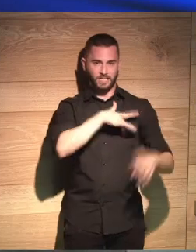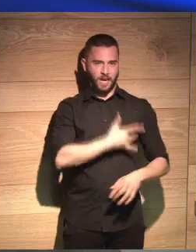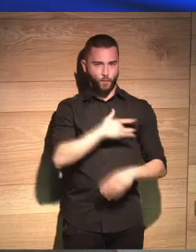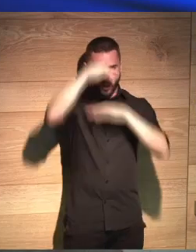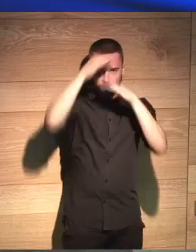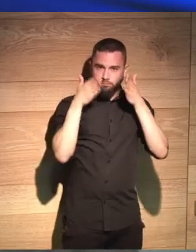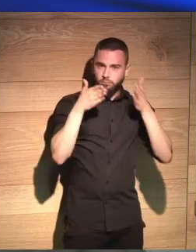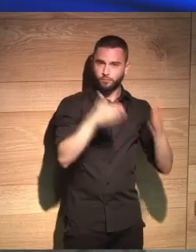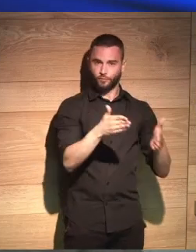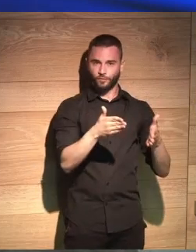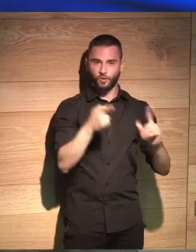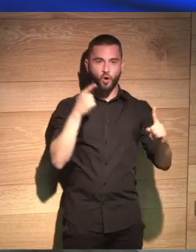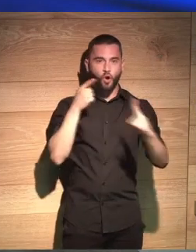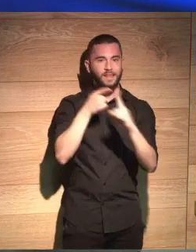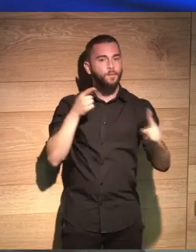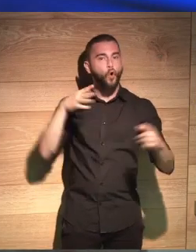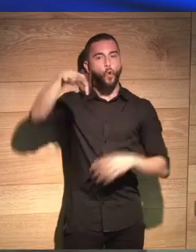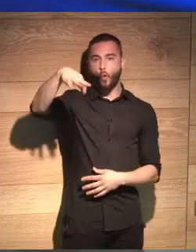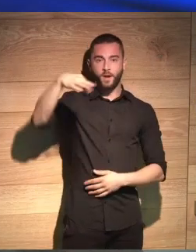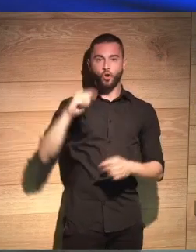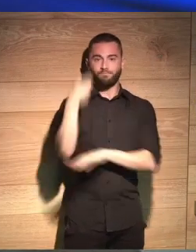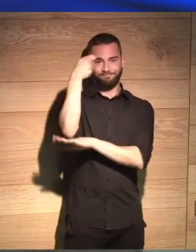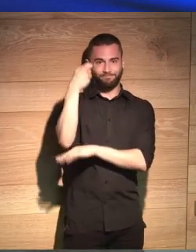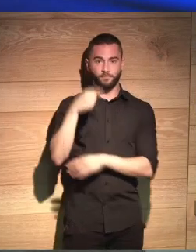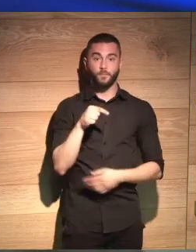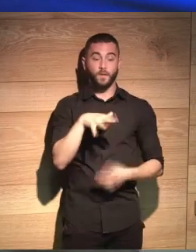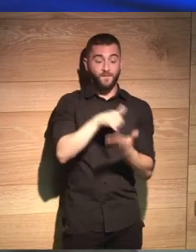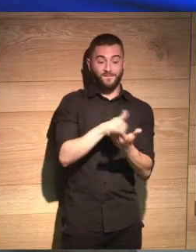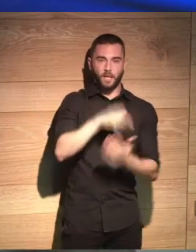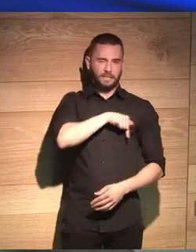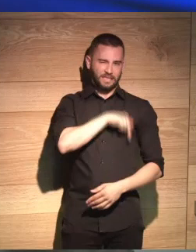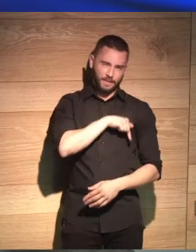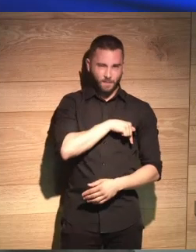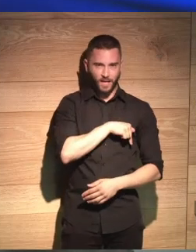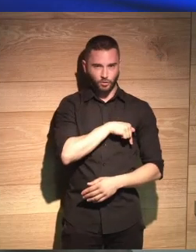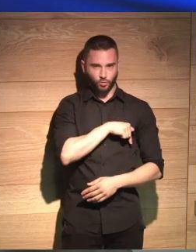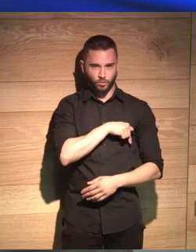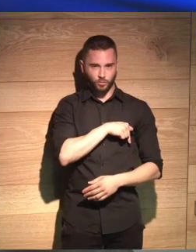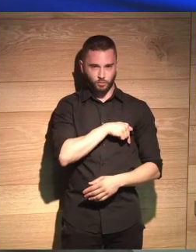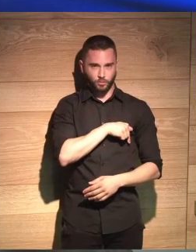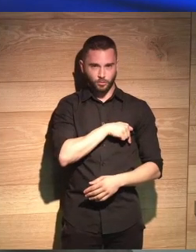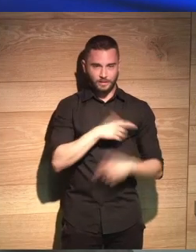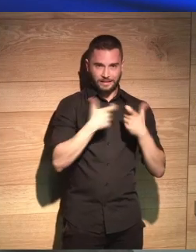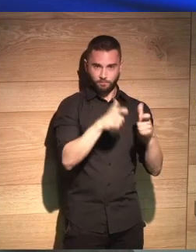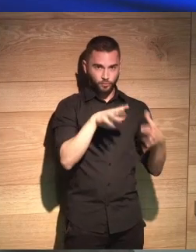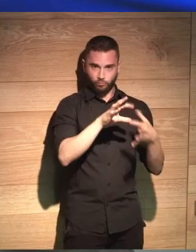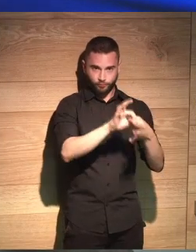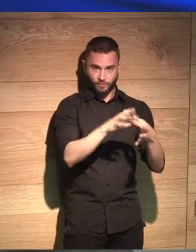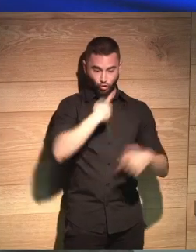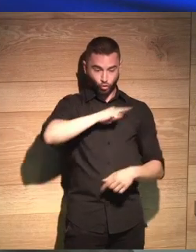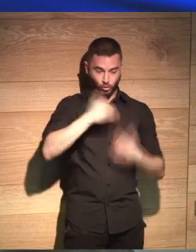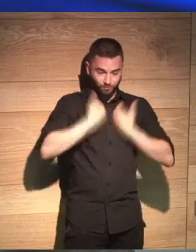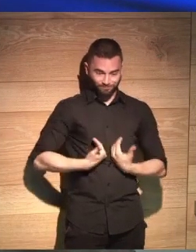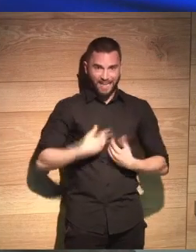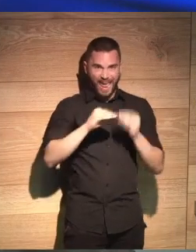llegar a un único destino: la fragilidad de los sentimientos, de esa materia de la que estamos hechos y que